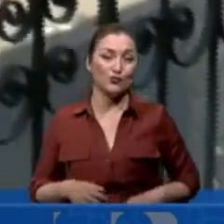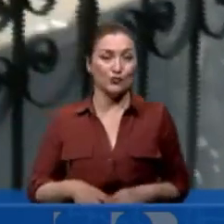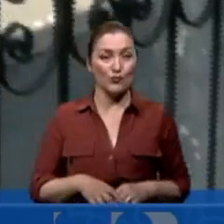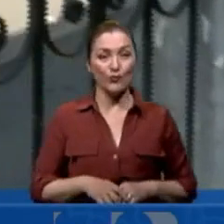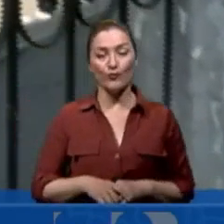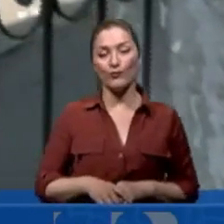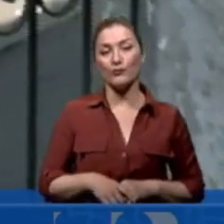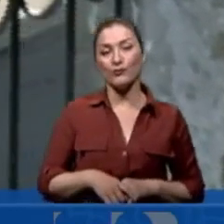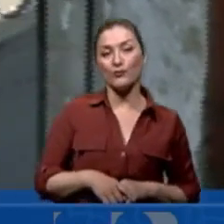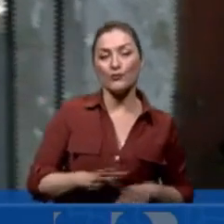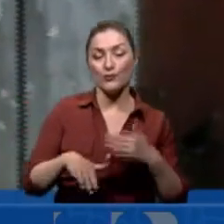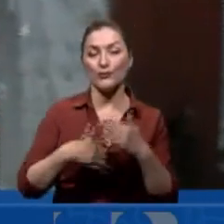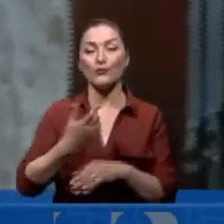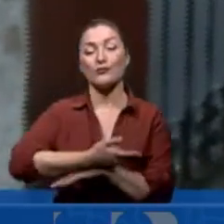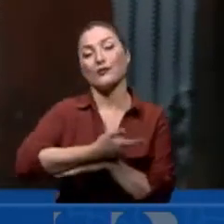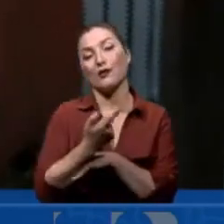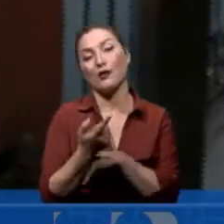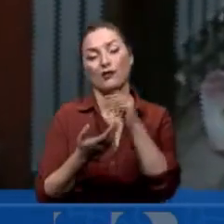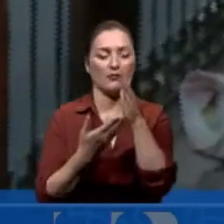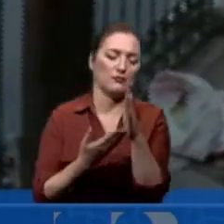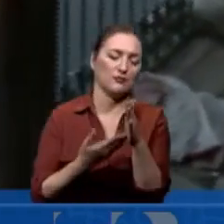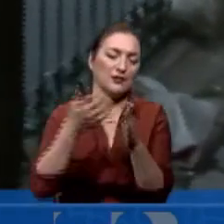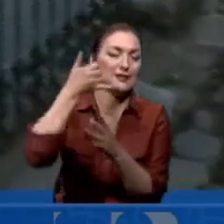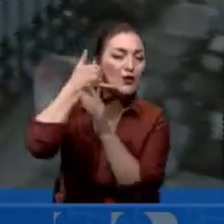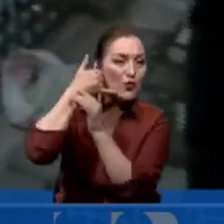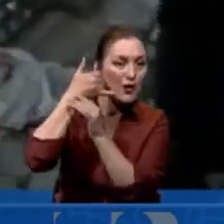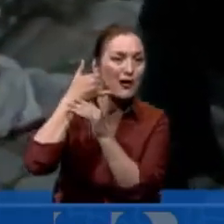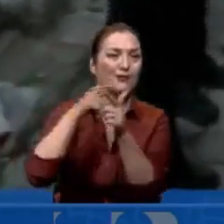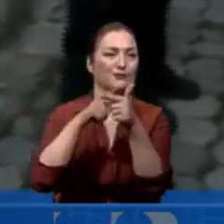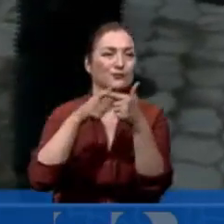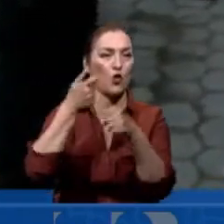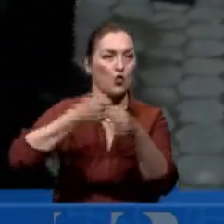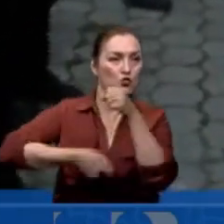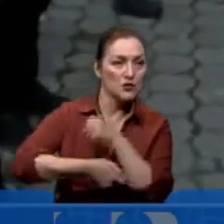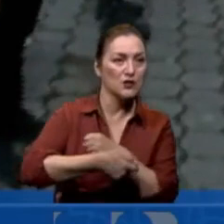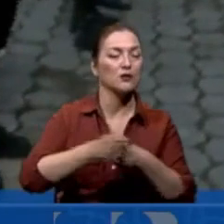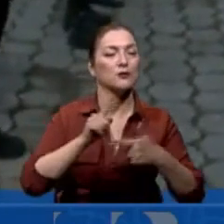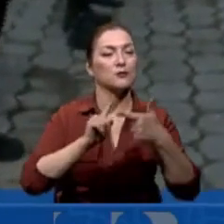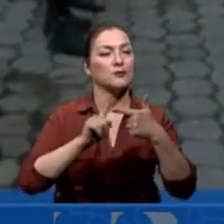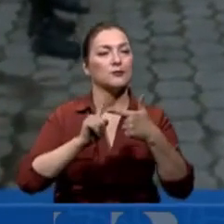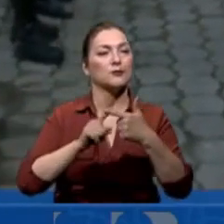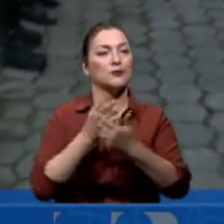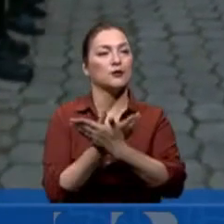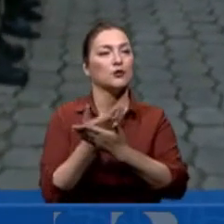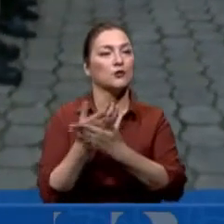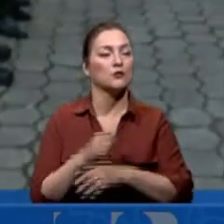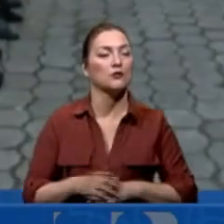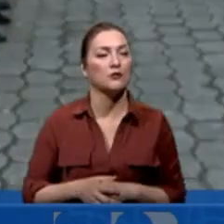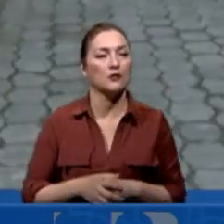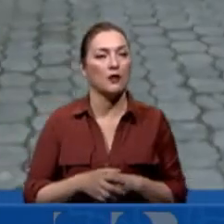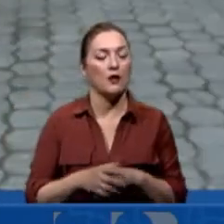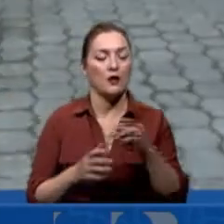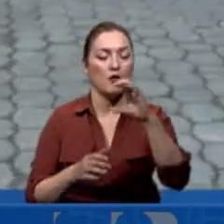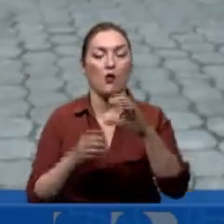con los delitos que ocurren a diario hemos visto artefactos celulares armas blancas cuchillos estos accesorios con los que consumen